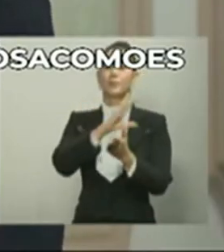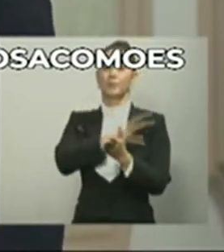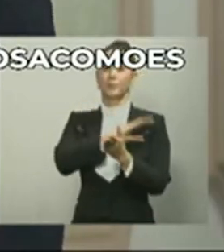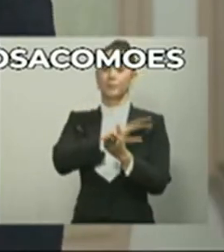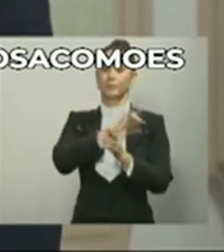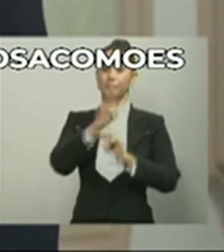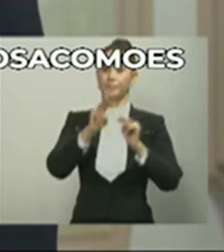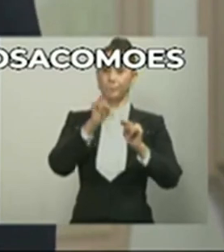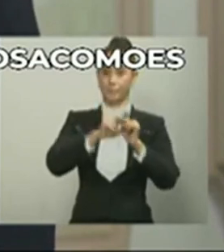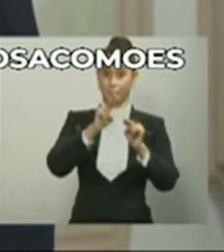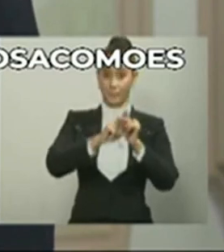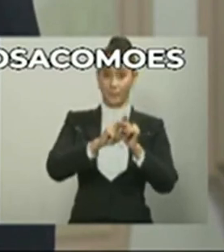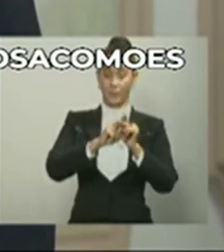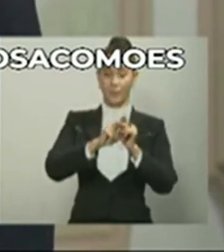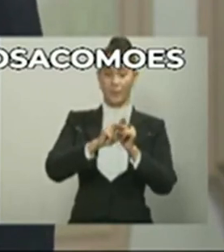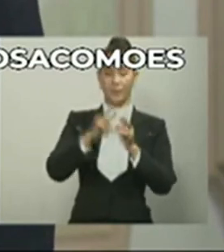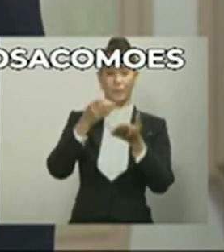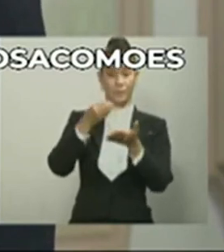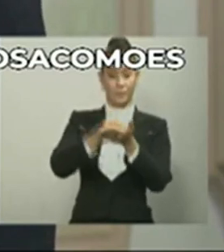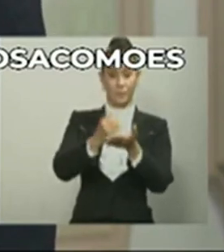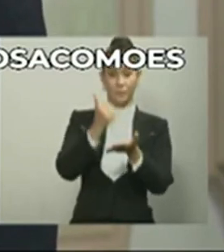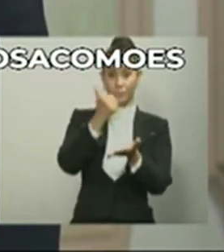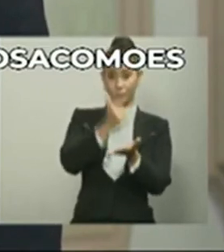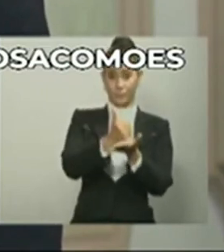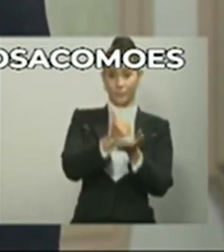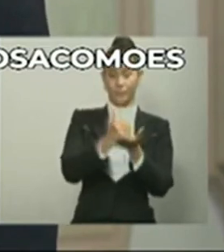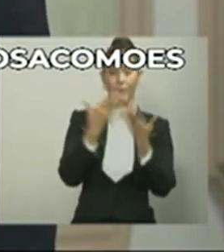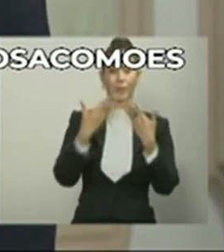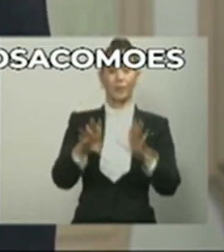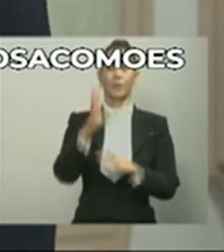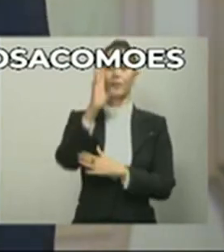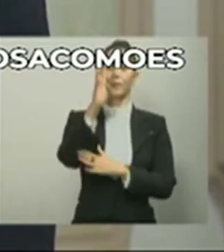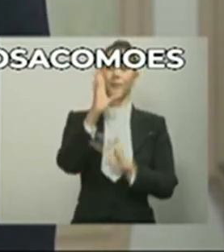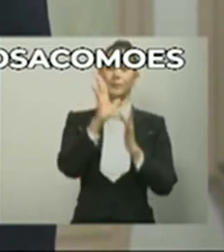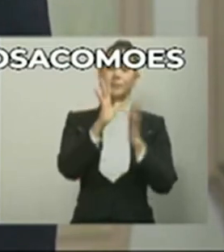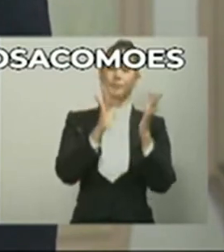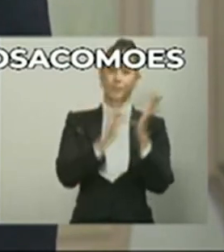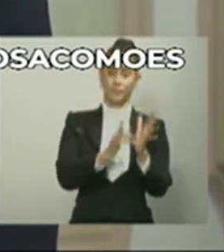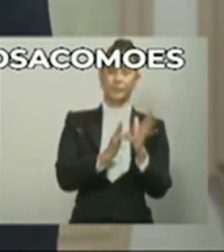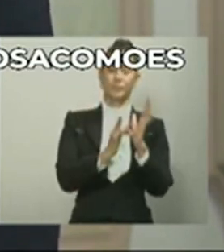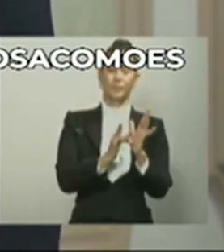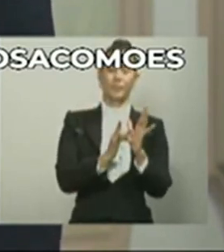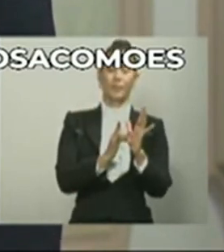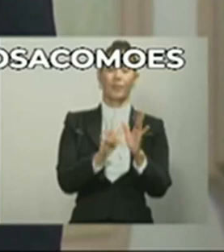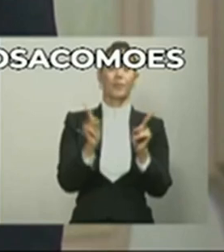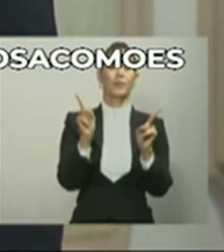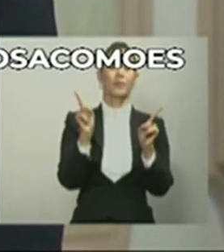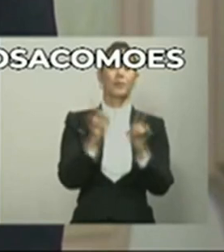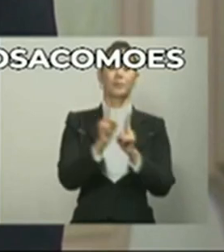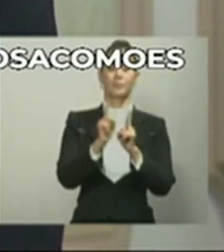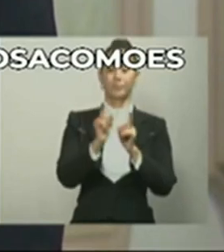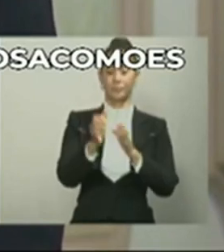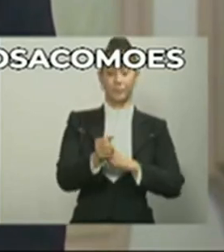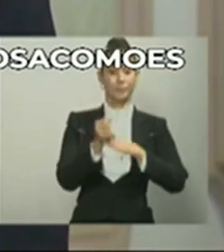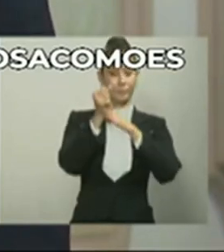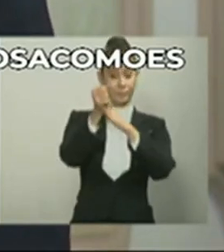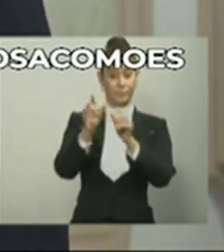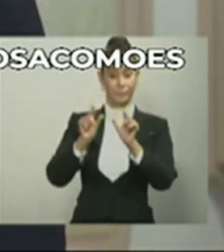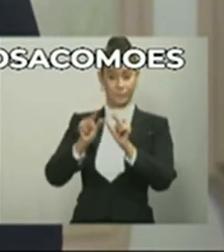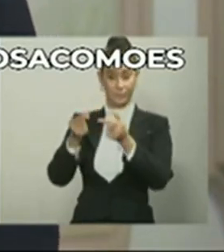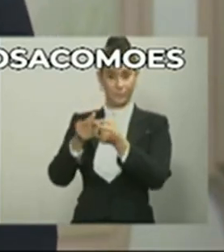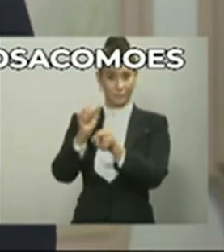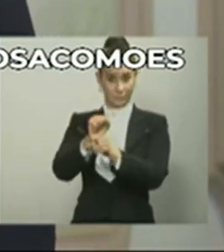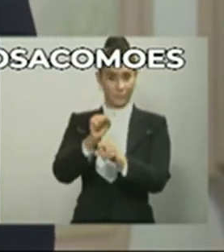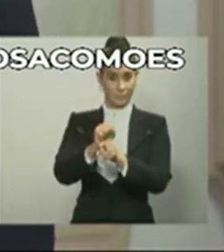fueron juramentados el pasado 6 de abril. Señor Servio Tulio Castaños Guzmán, coordinador de este Grupo de Trabajo